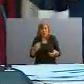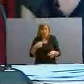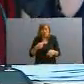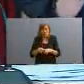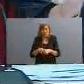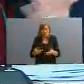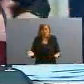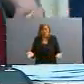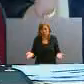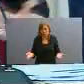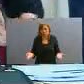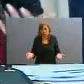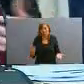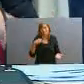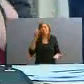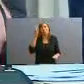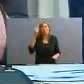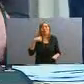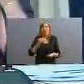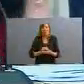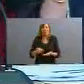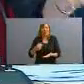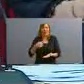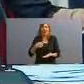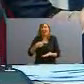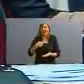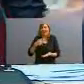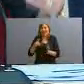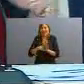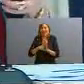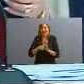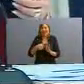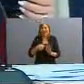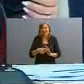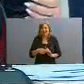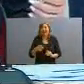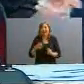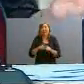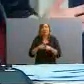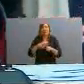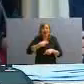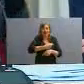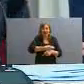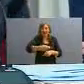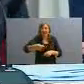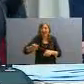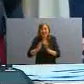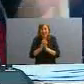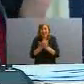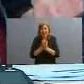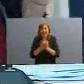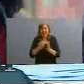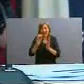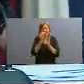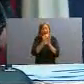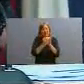Bueno, nosotros, no puedo olvidar mi condición de legisladora. Asuntos centrados, cuando nos reparten el librito de asuntos centrados,